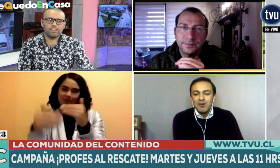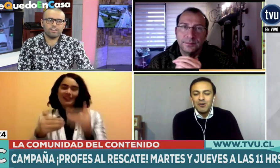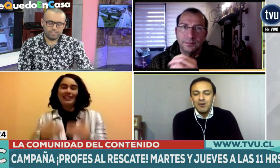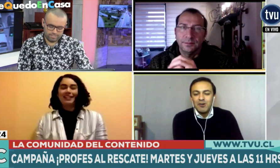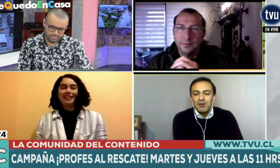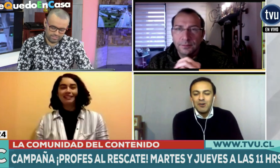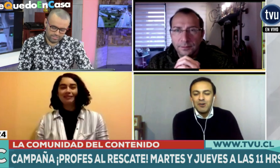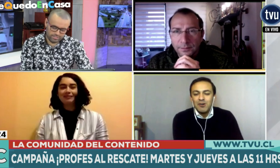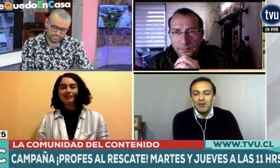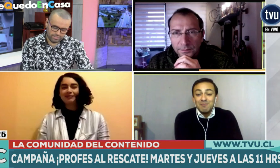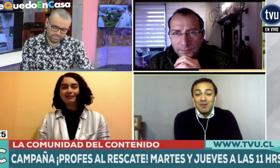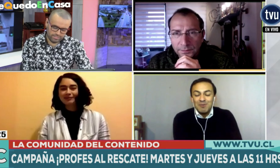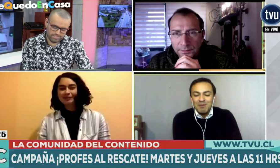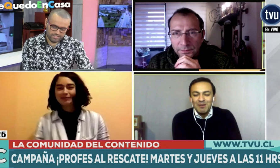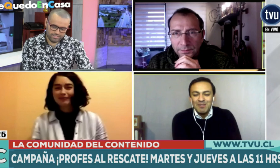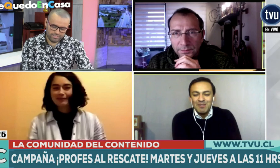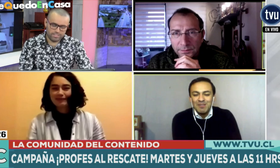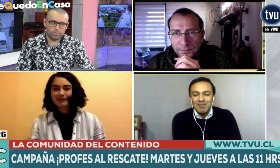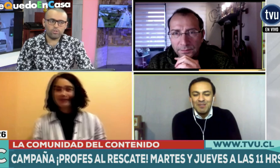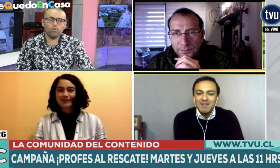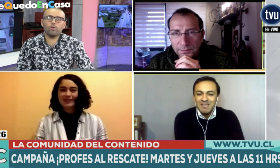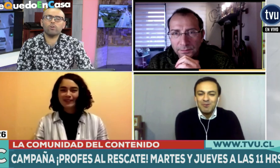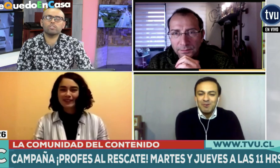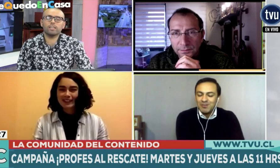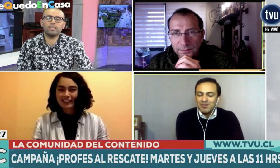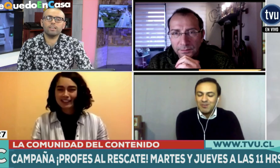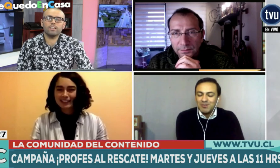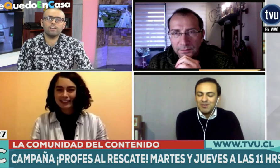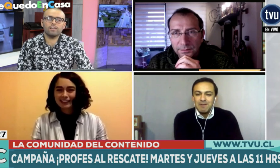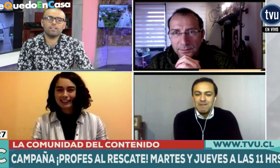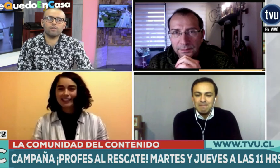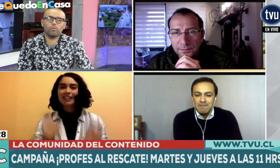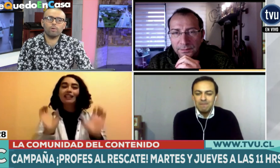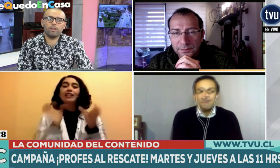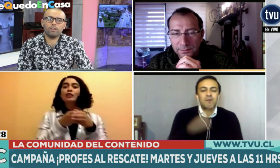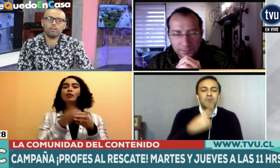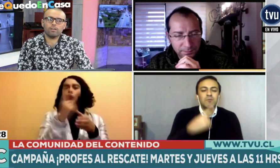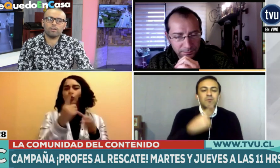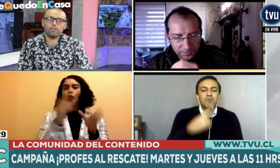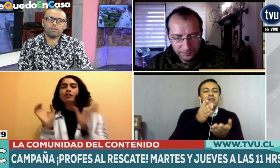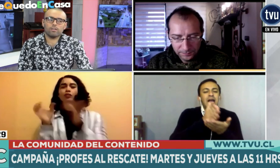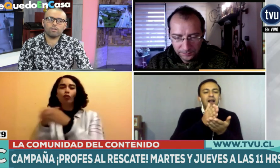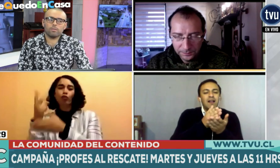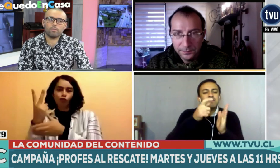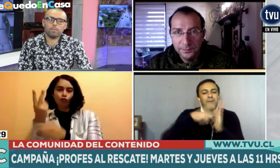significó prepararnos, con el nerviosismo de los primeros días. ¿Cuánto dura, José? Disculpa.